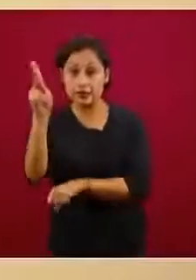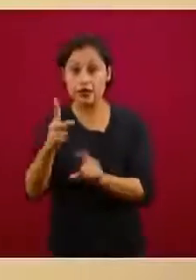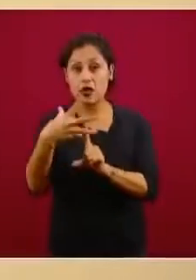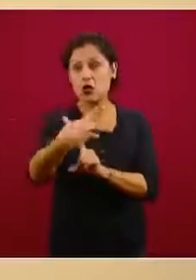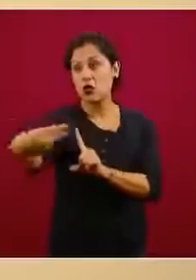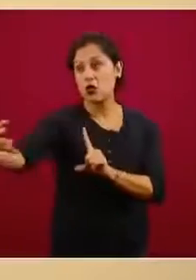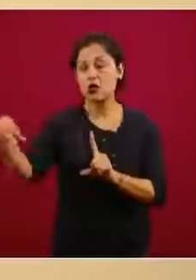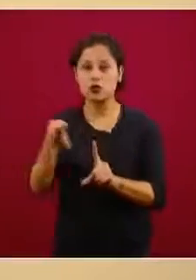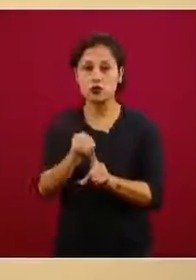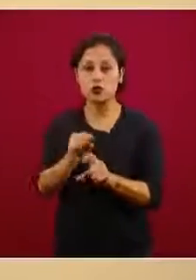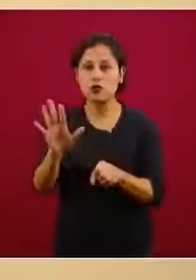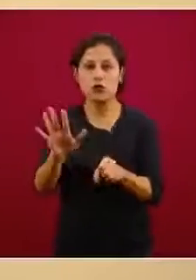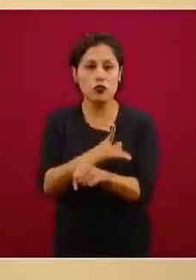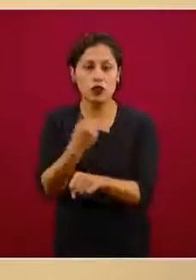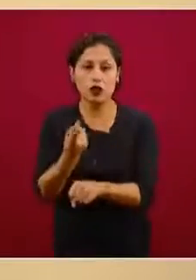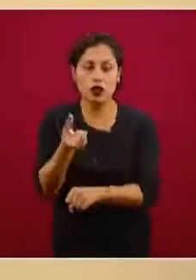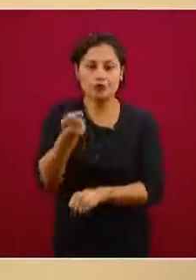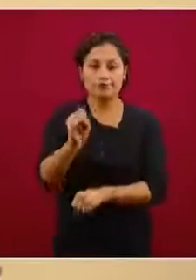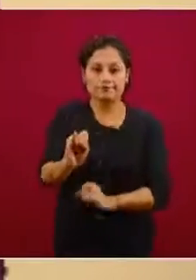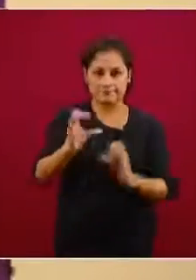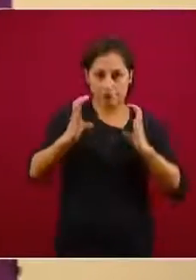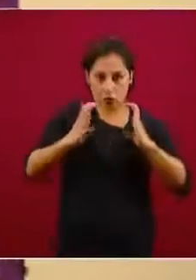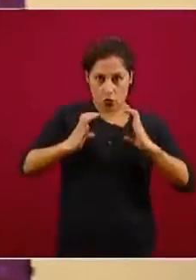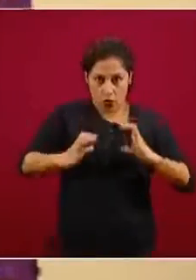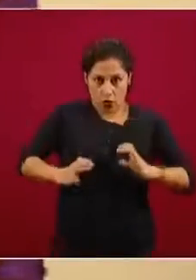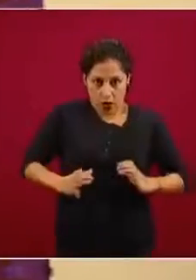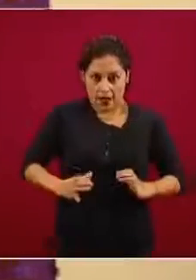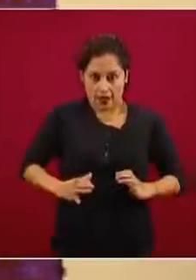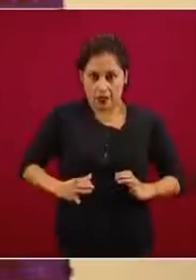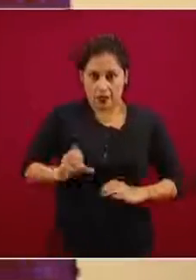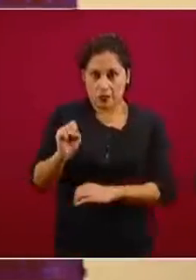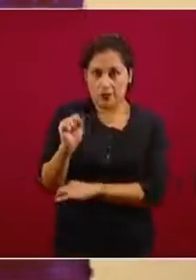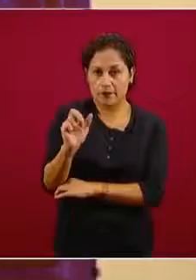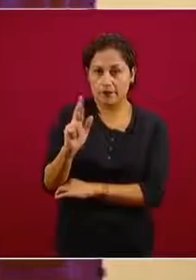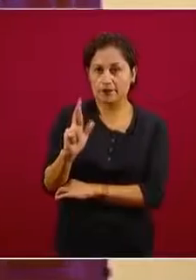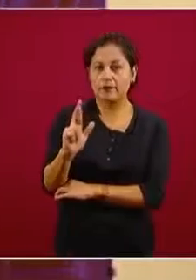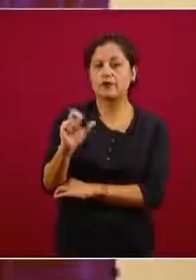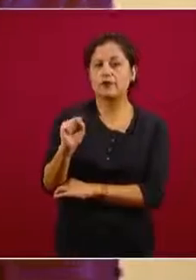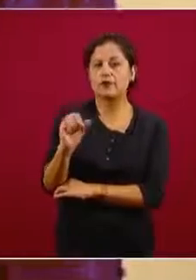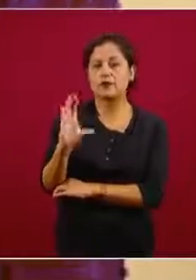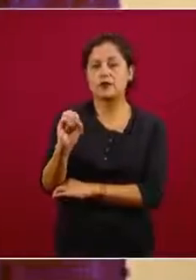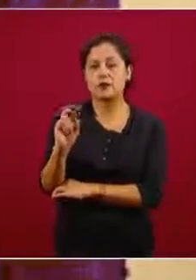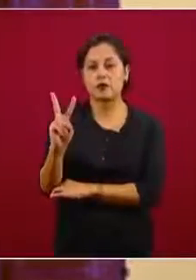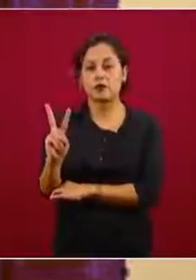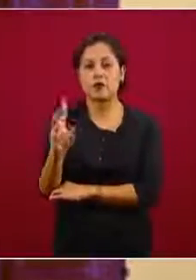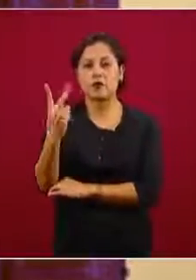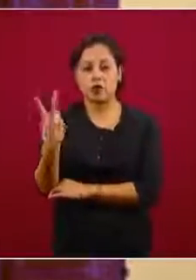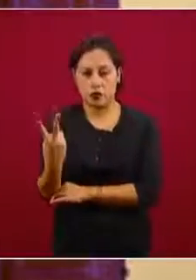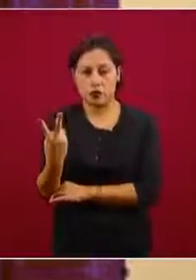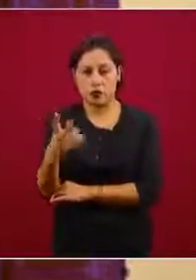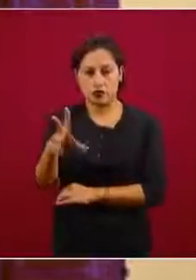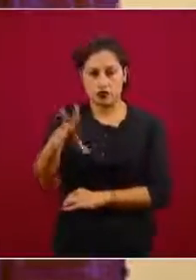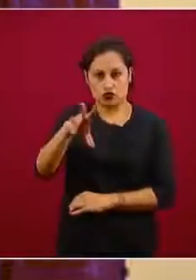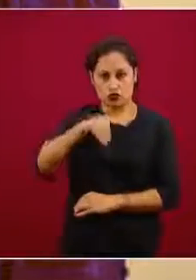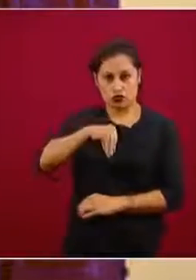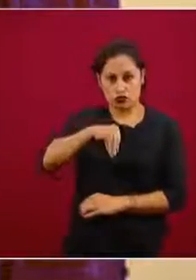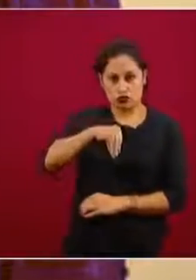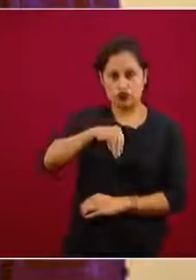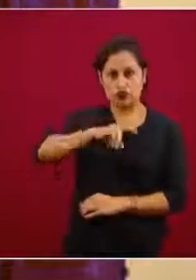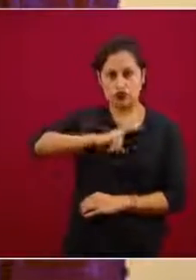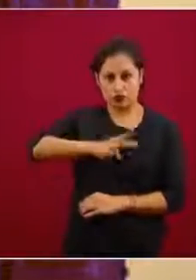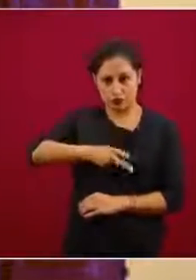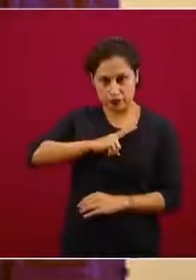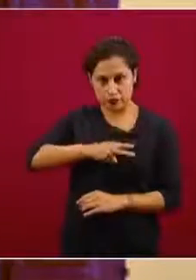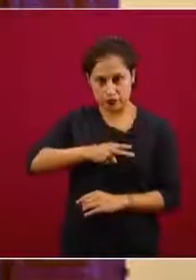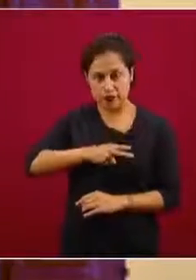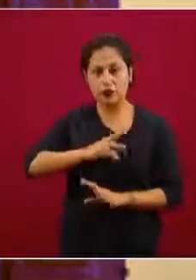La razón biológica es el virus SARS-CoV-2 causante de COVID se empieza a multiplicar desde el